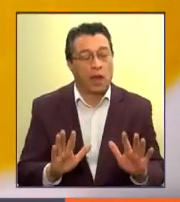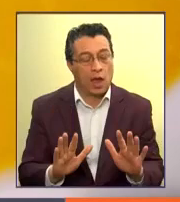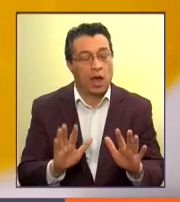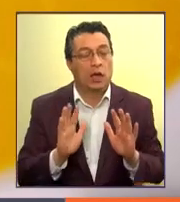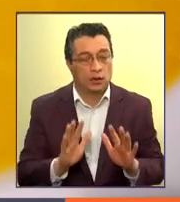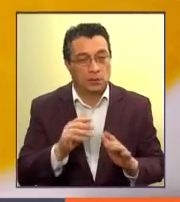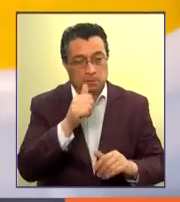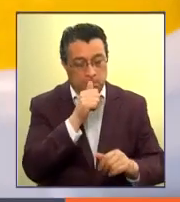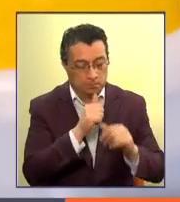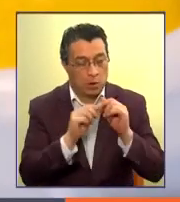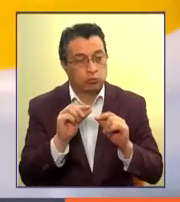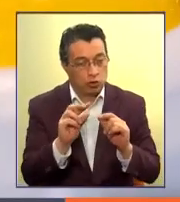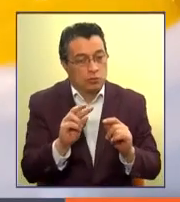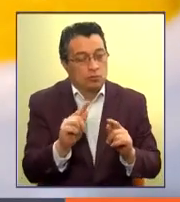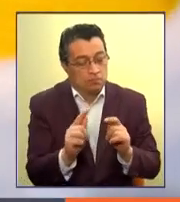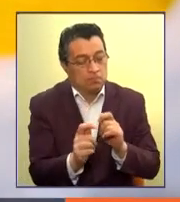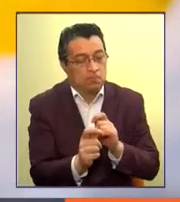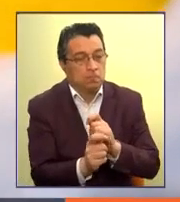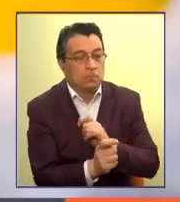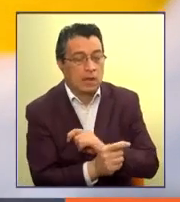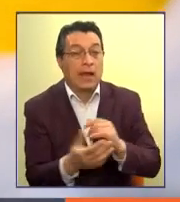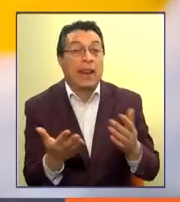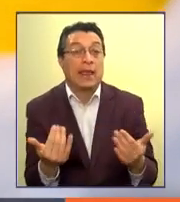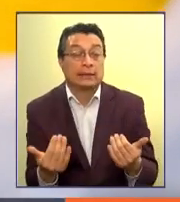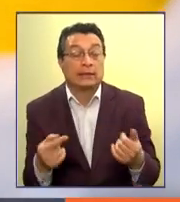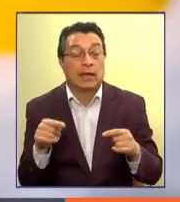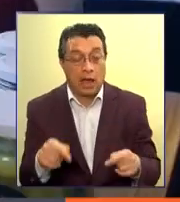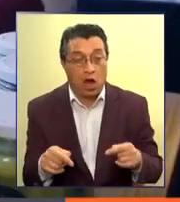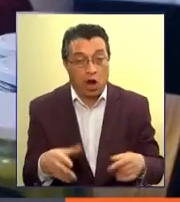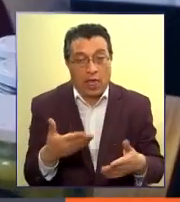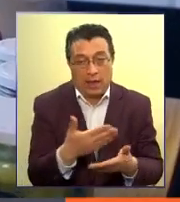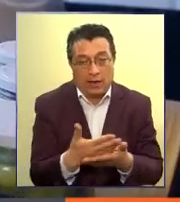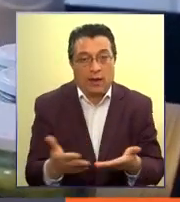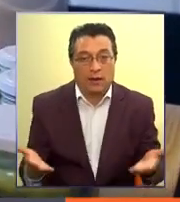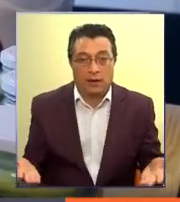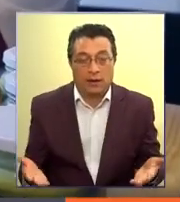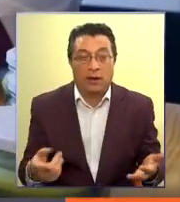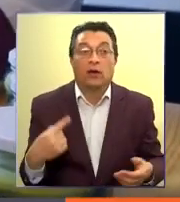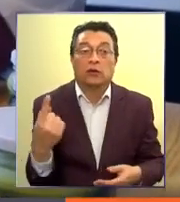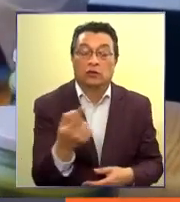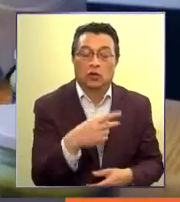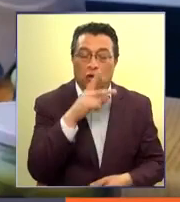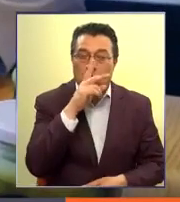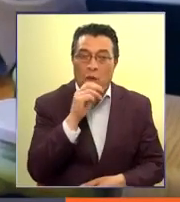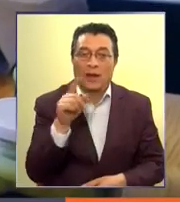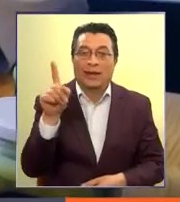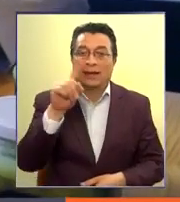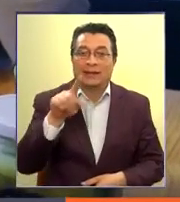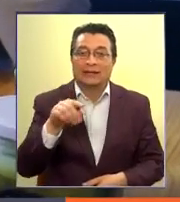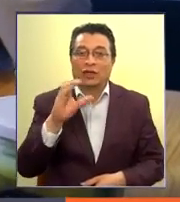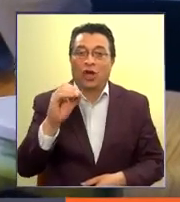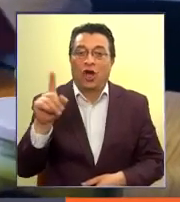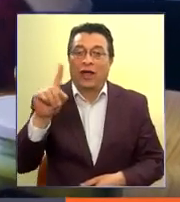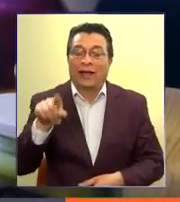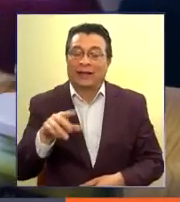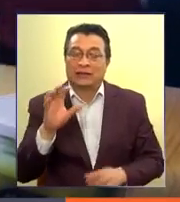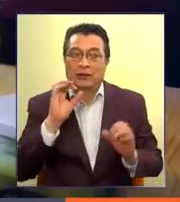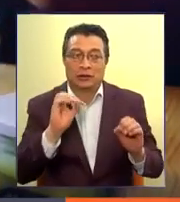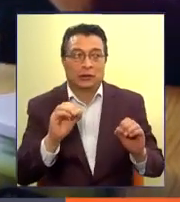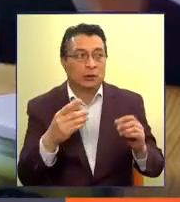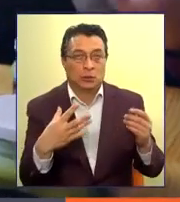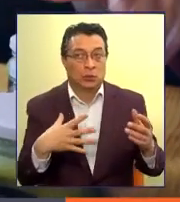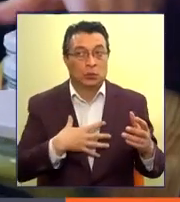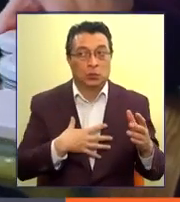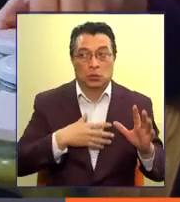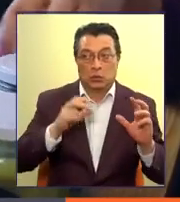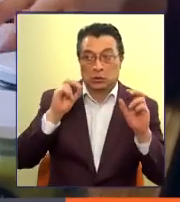ir adaptándolos a las necesidades que están ocurriendo hoy en día. Hemos sido como un SOS ahora para pasar la pandemia y también hemos